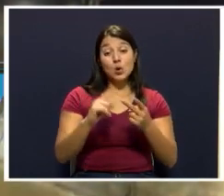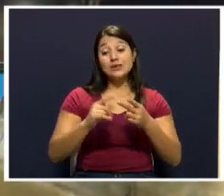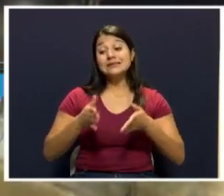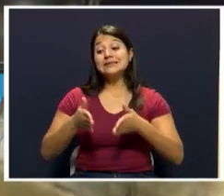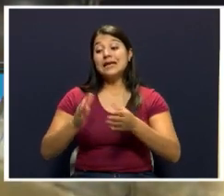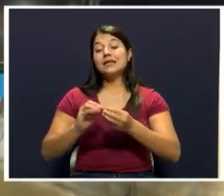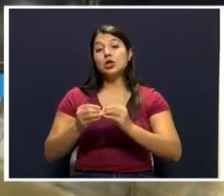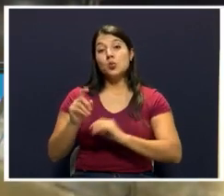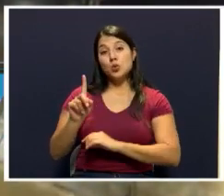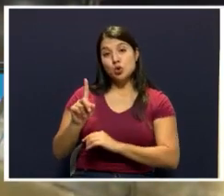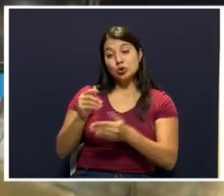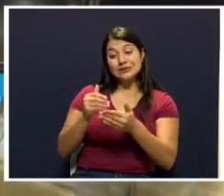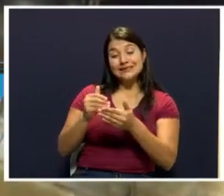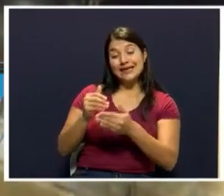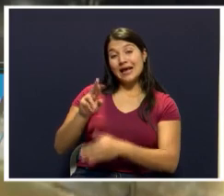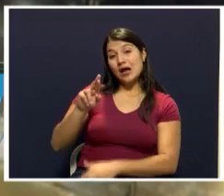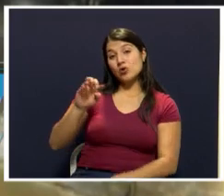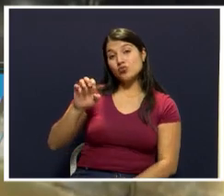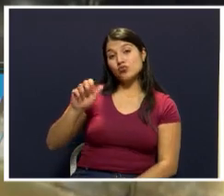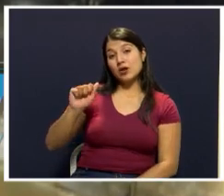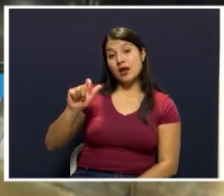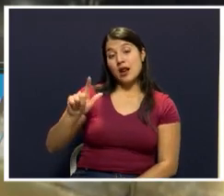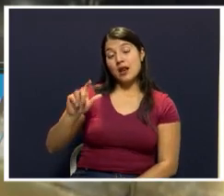en el sector de Real Cariari,